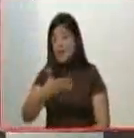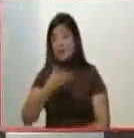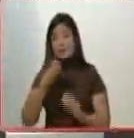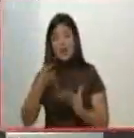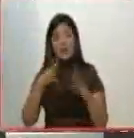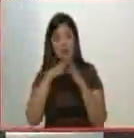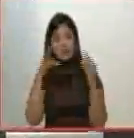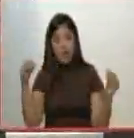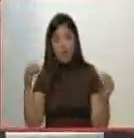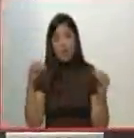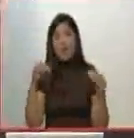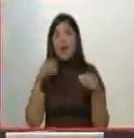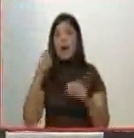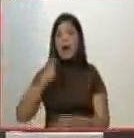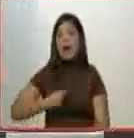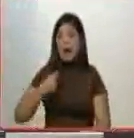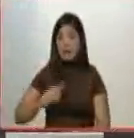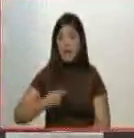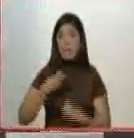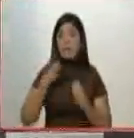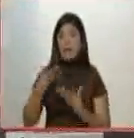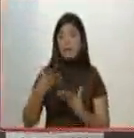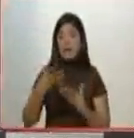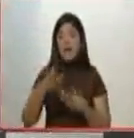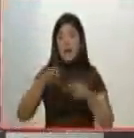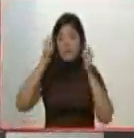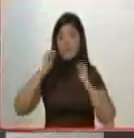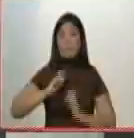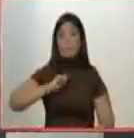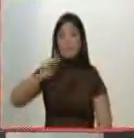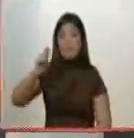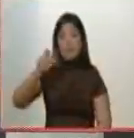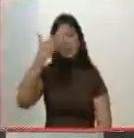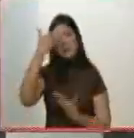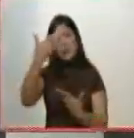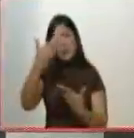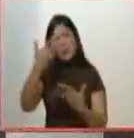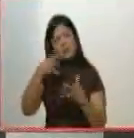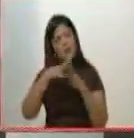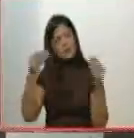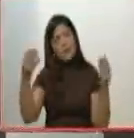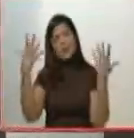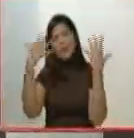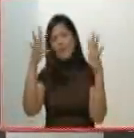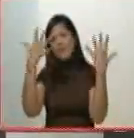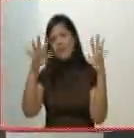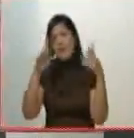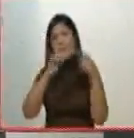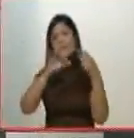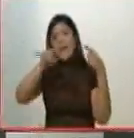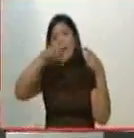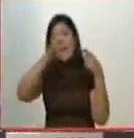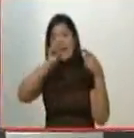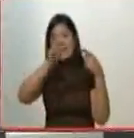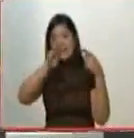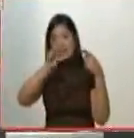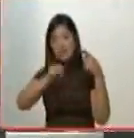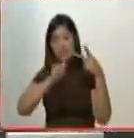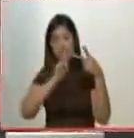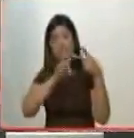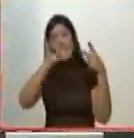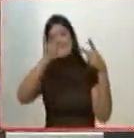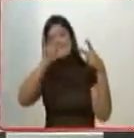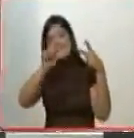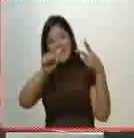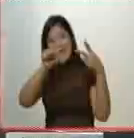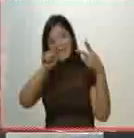Toronto para traernos las medallas, y aquí los tenemos. Saludamos con un fuerte aplauso a Jesús González Barrios, Janiuska